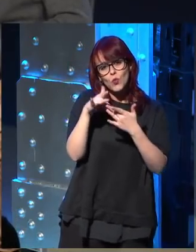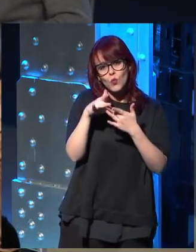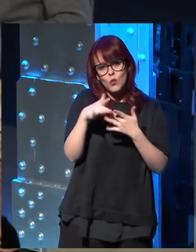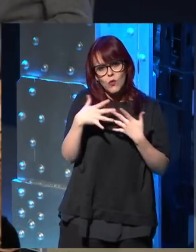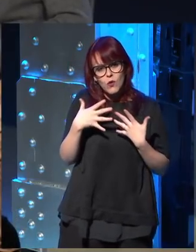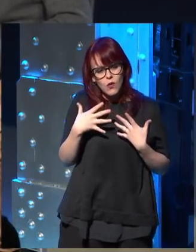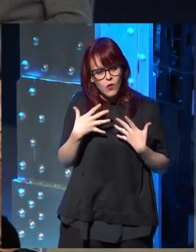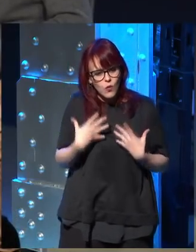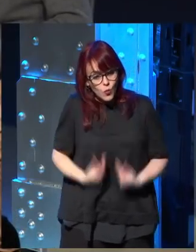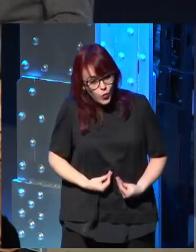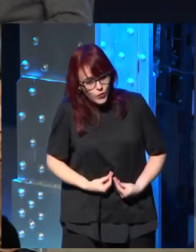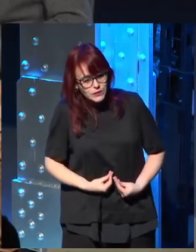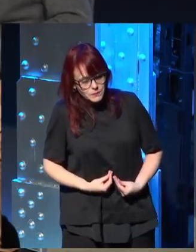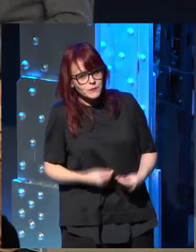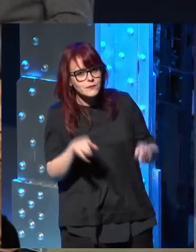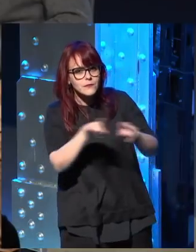desánimo tuyo, personal,